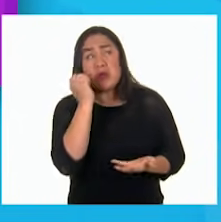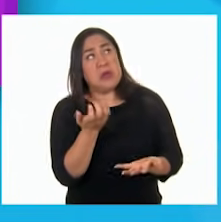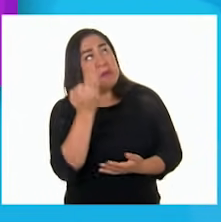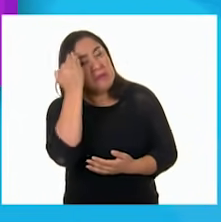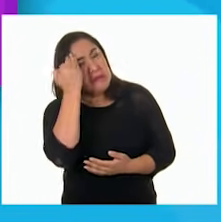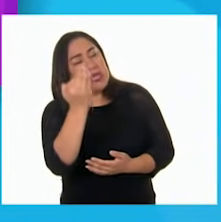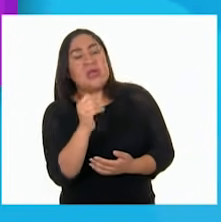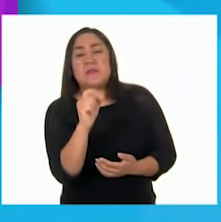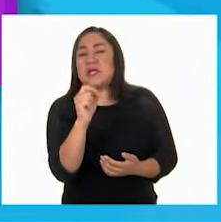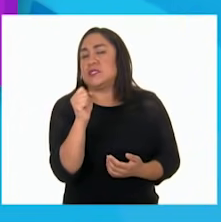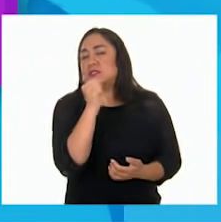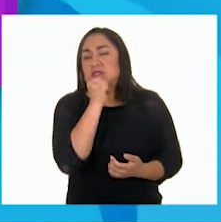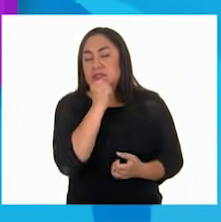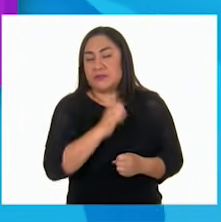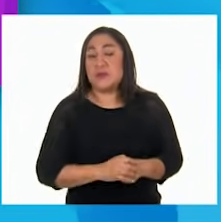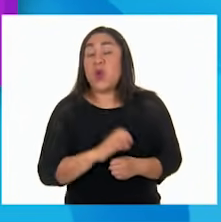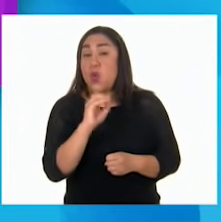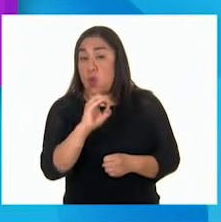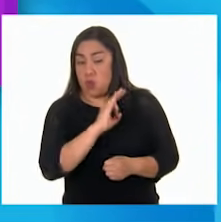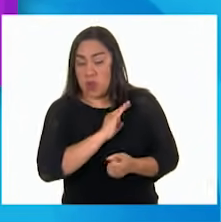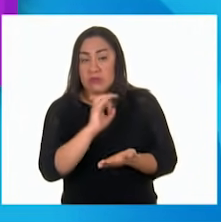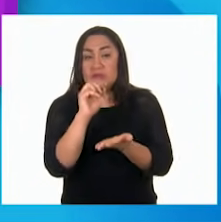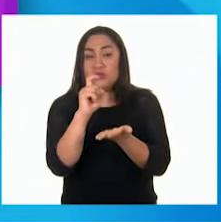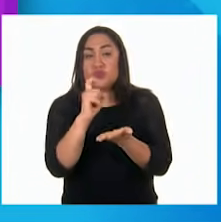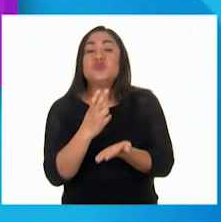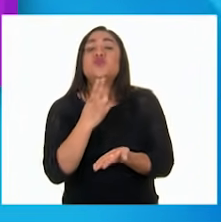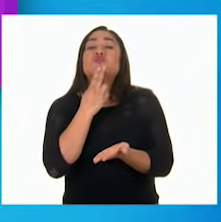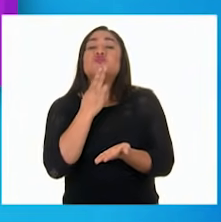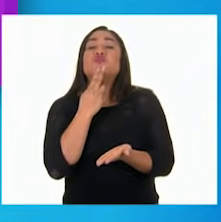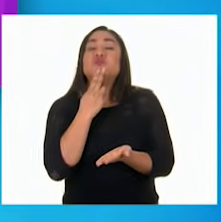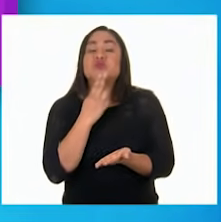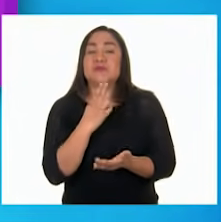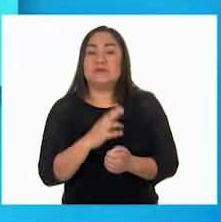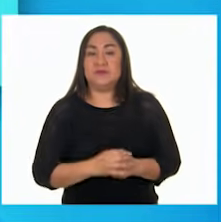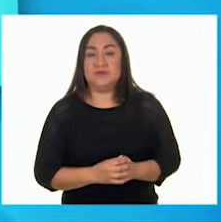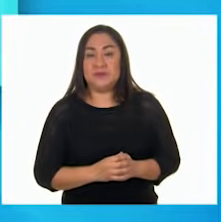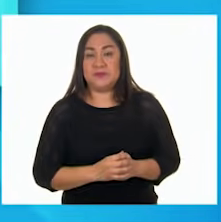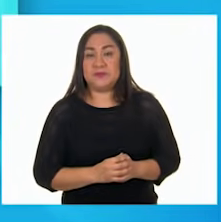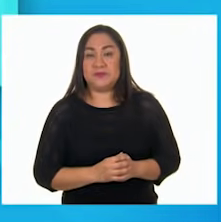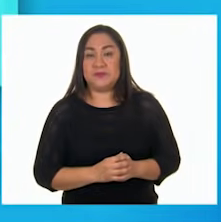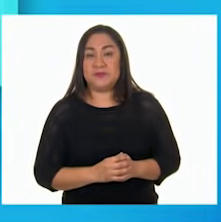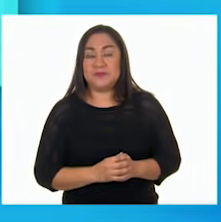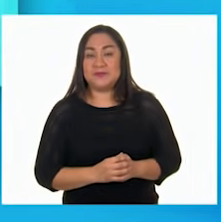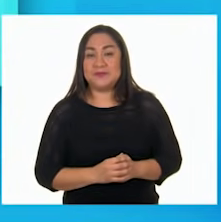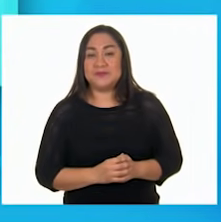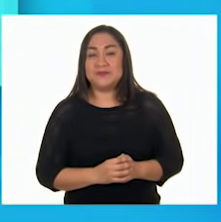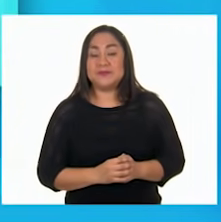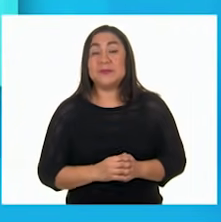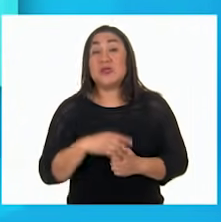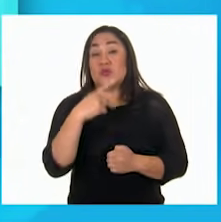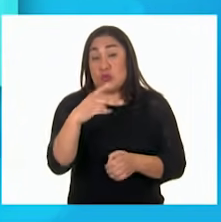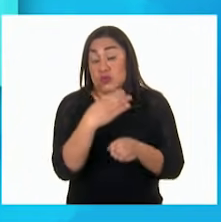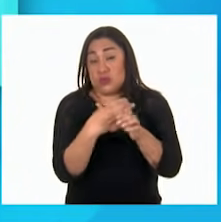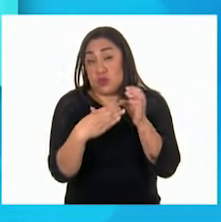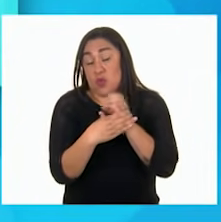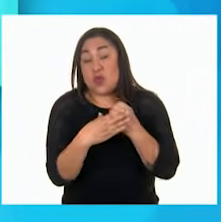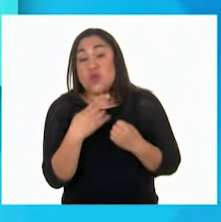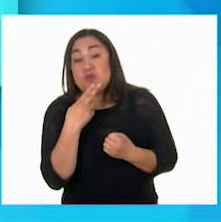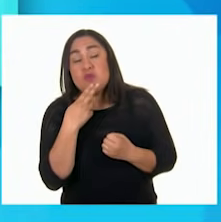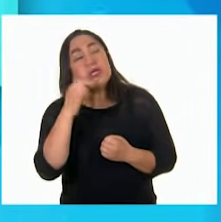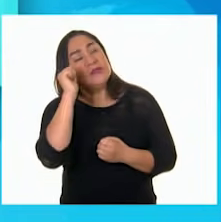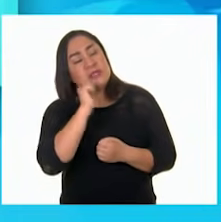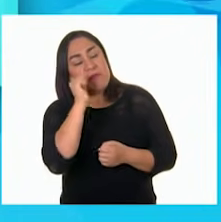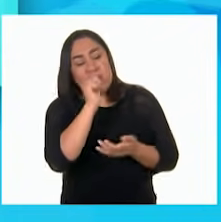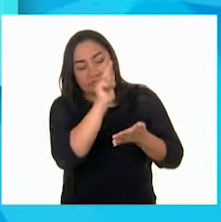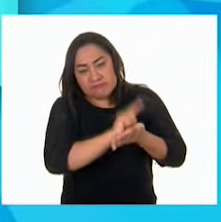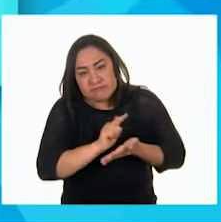durante 20 segundos o aplica desinfectante a base de agua y alcohol. Desinfecta las superficies de los objetos que